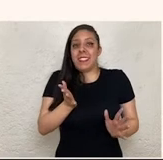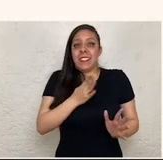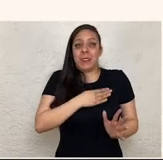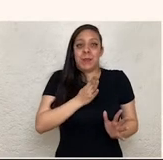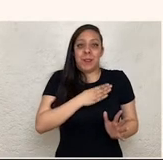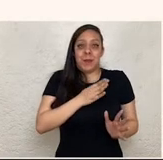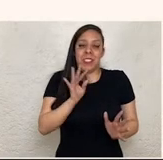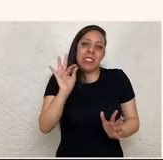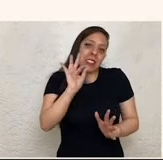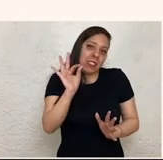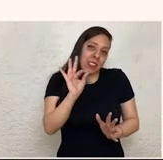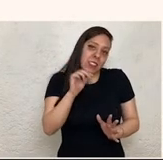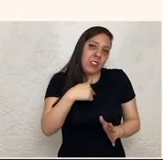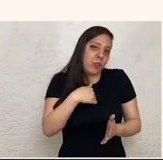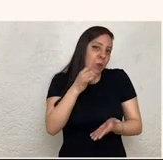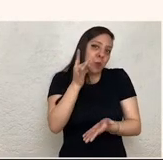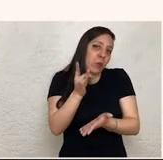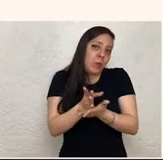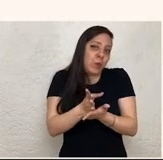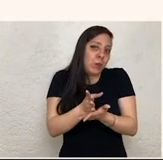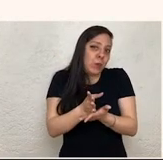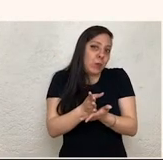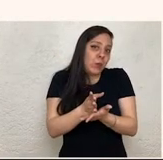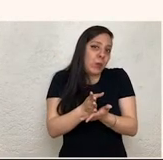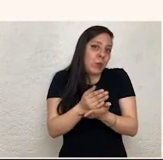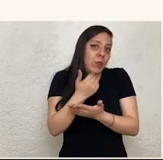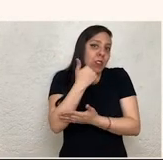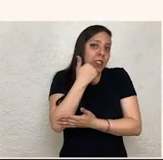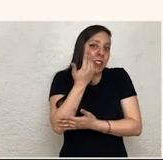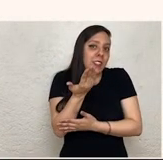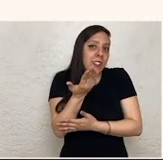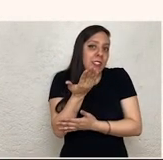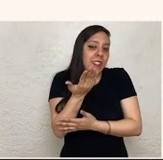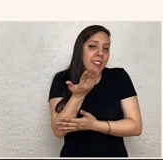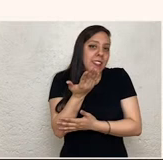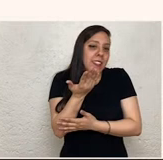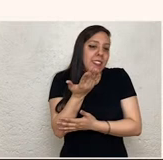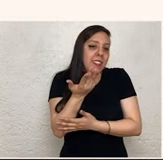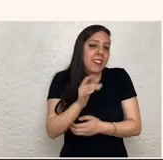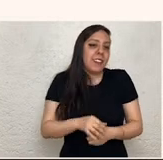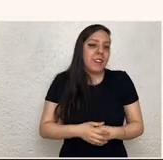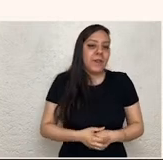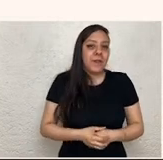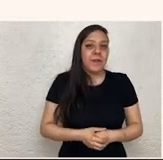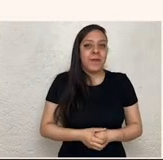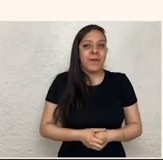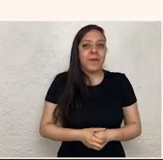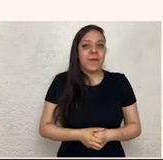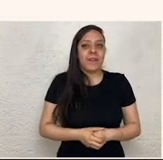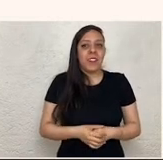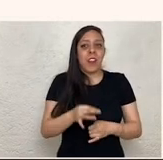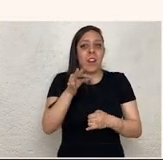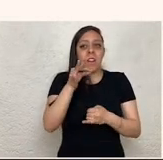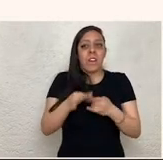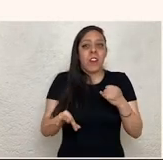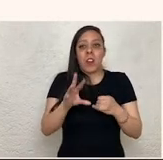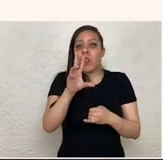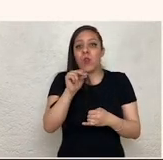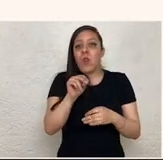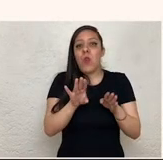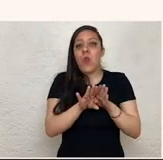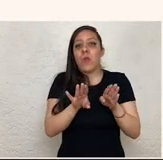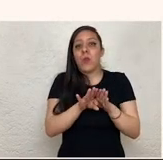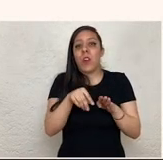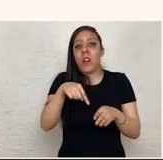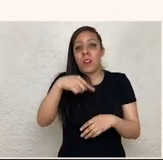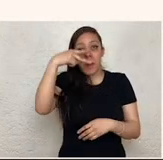Bueno, yo. Quizás solamente quería plantear la idea aquí al final, que no